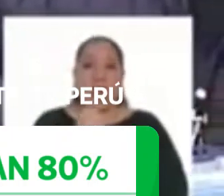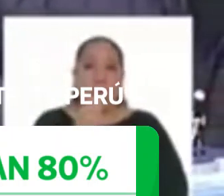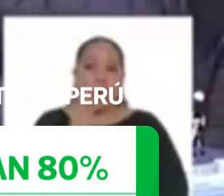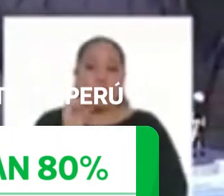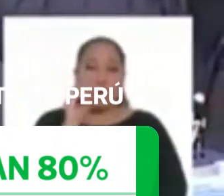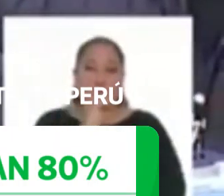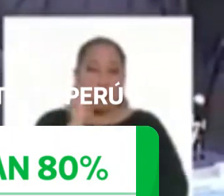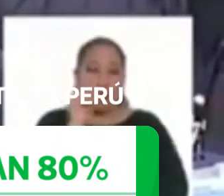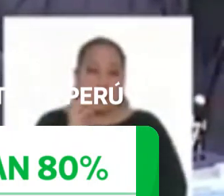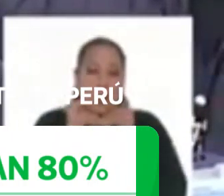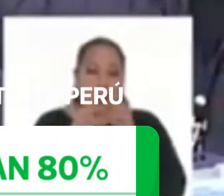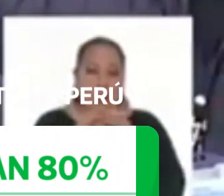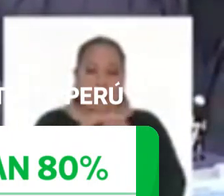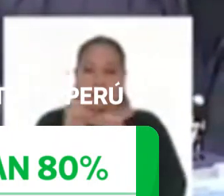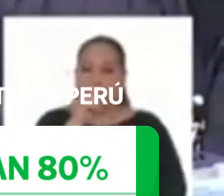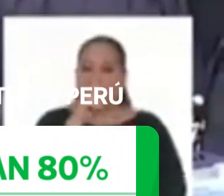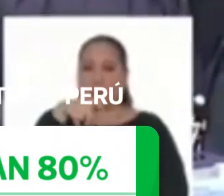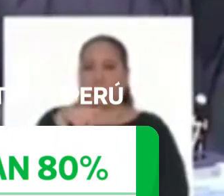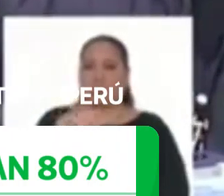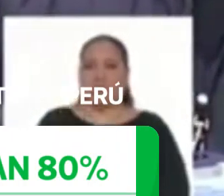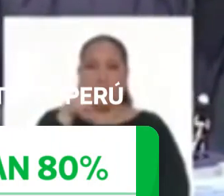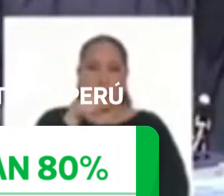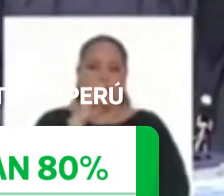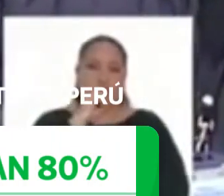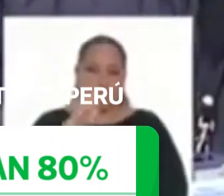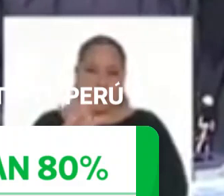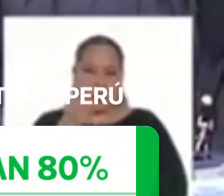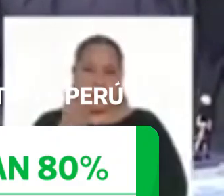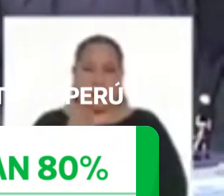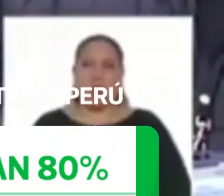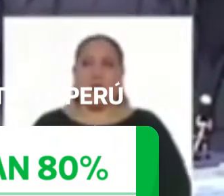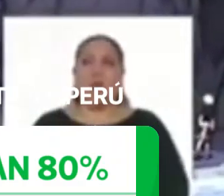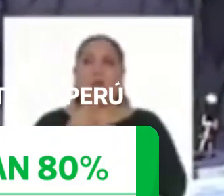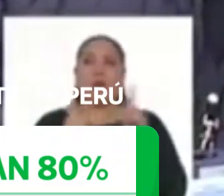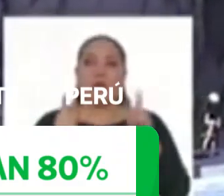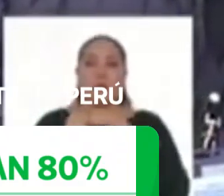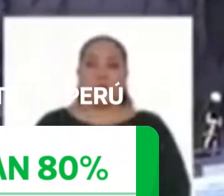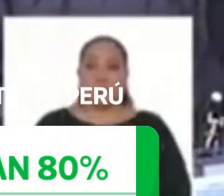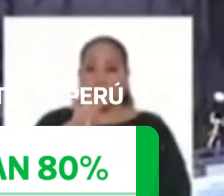determinado porcentaje, no necesariamente en la cantidad que usted señala, pero de los